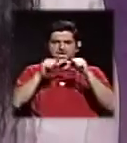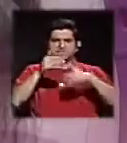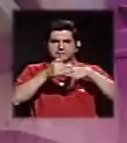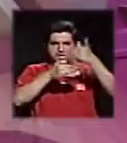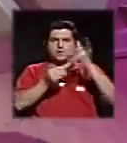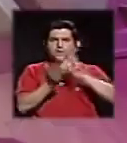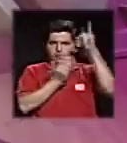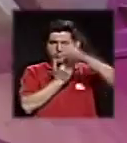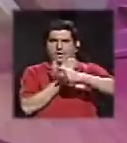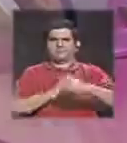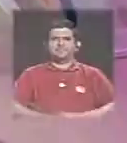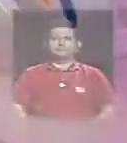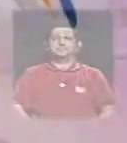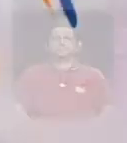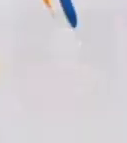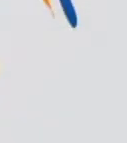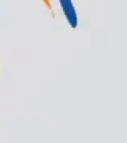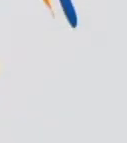con el programa